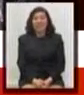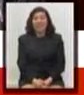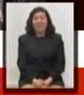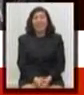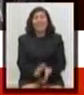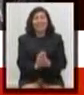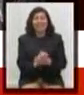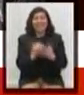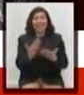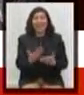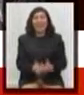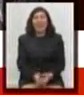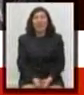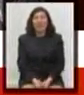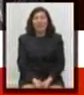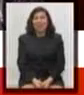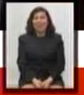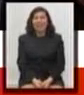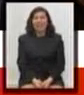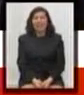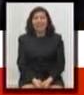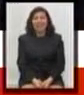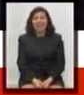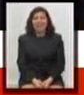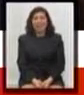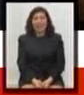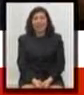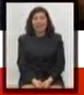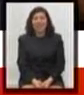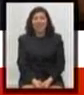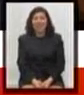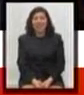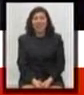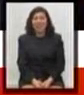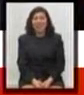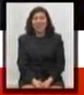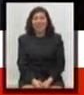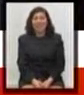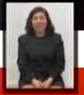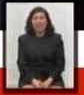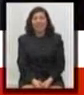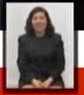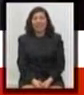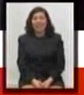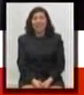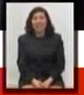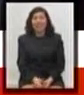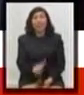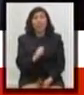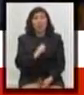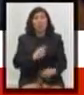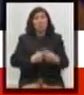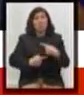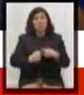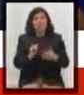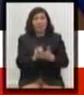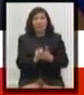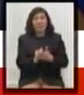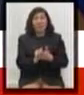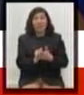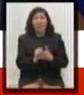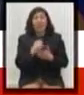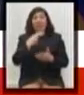Buenas tardes, señor presidente del Congreso y doctora Marta Hildebrand. Yo vengo del colegio Eres del